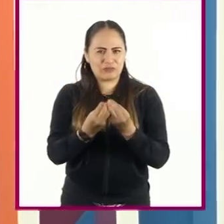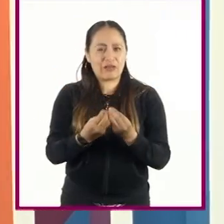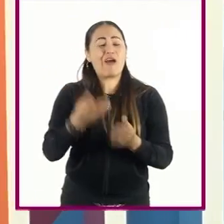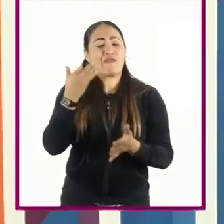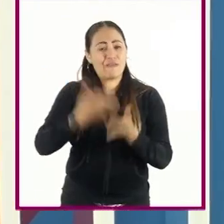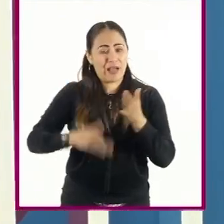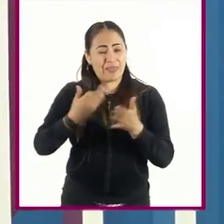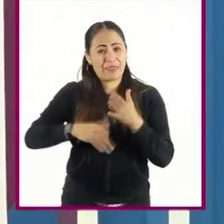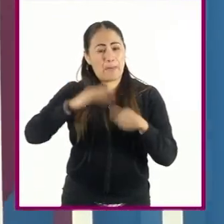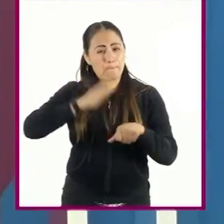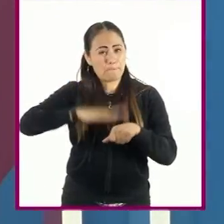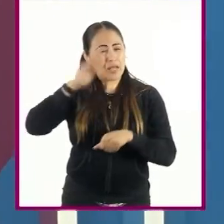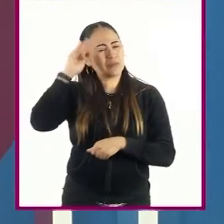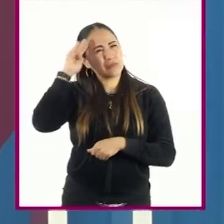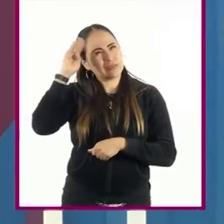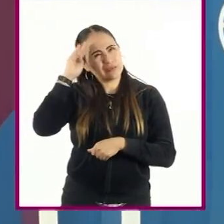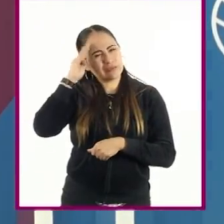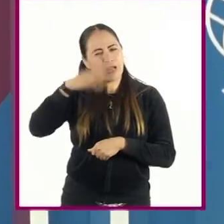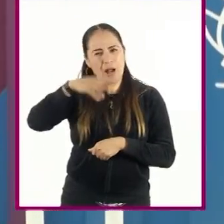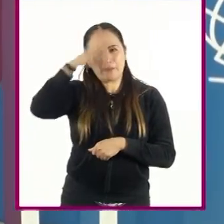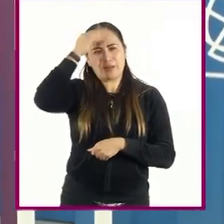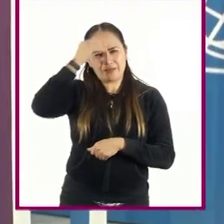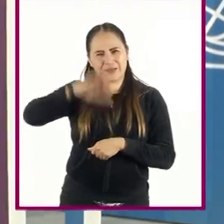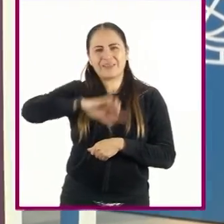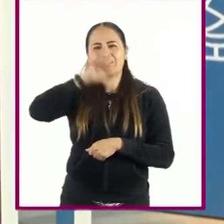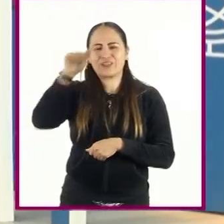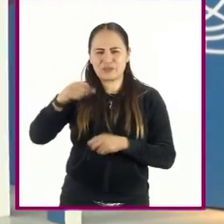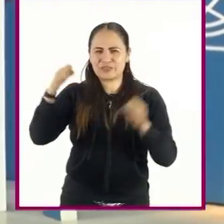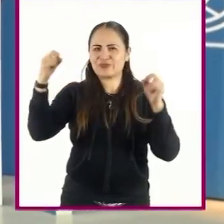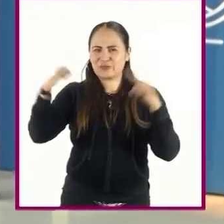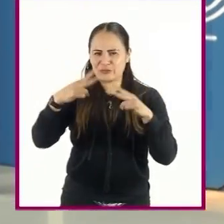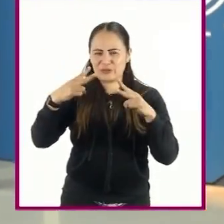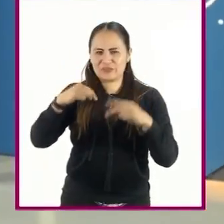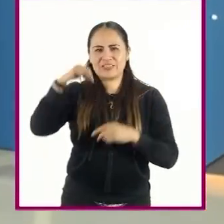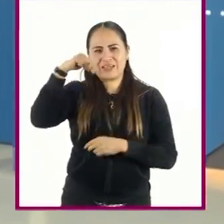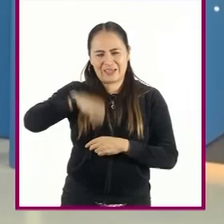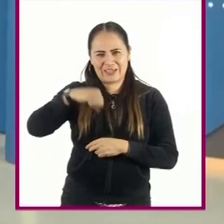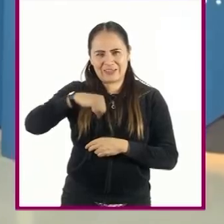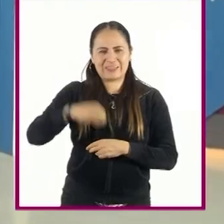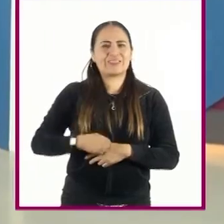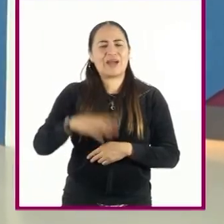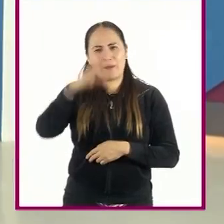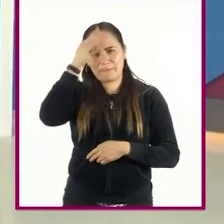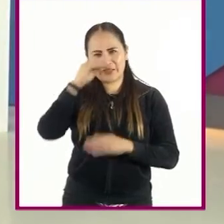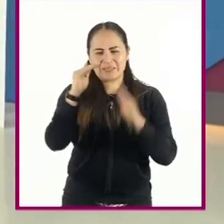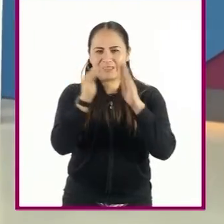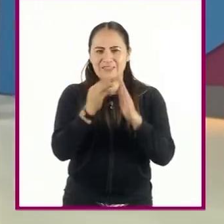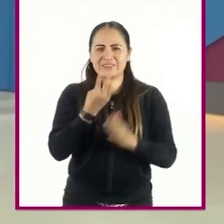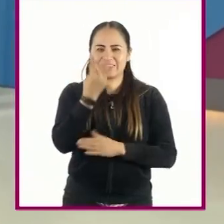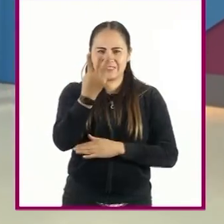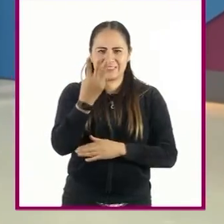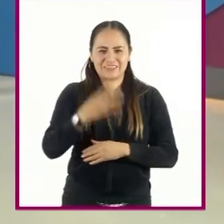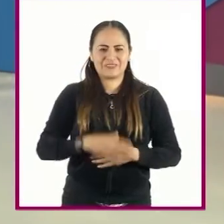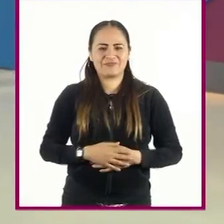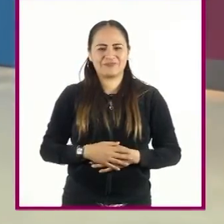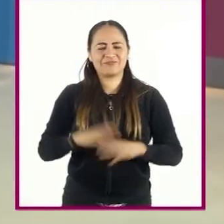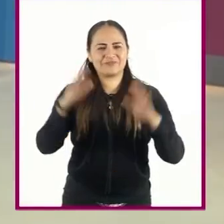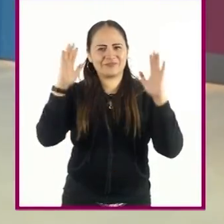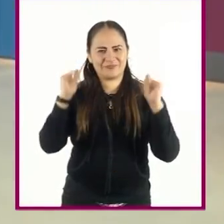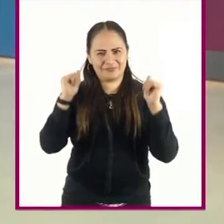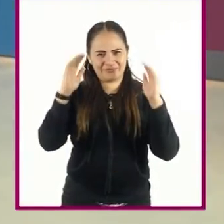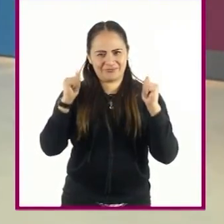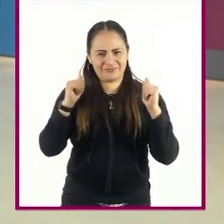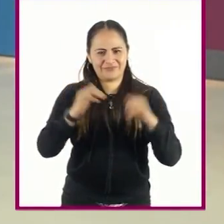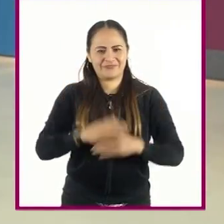por reflexionar y aprender, así que nos vemos pronto en otra sesión de la estrategia Aprende en Casa 3. Hasta la